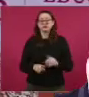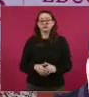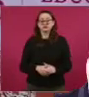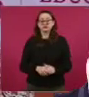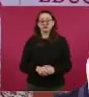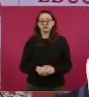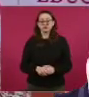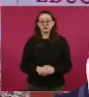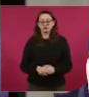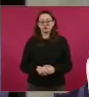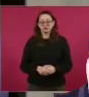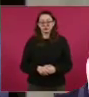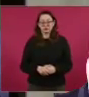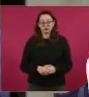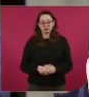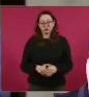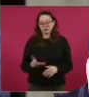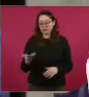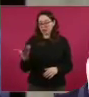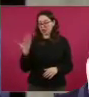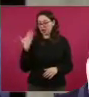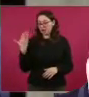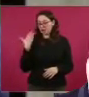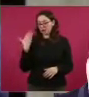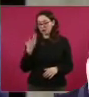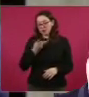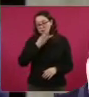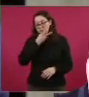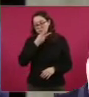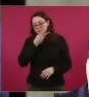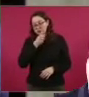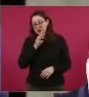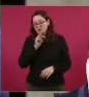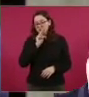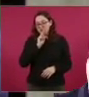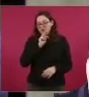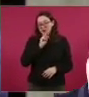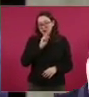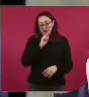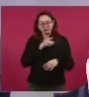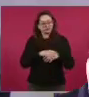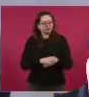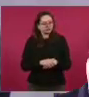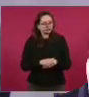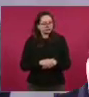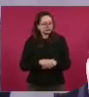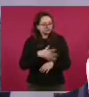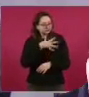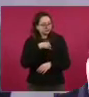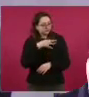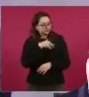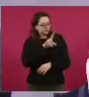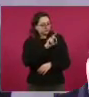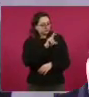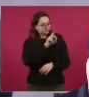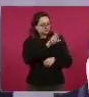fueron unos padres a presentar una denuncia en contra de un hijo que había cumplido 30 años y no se iba de la casa,